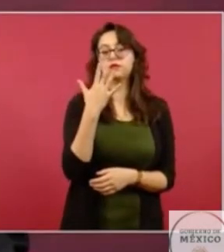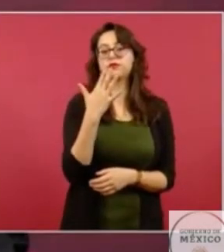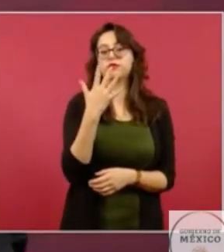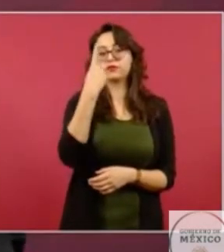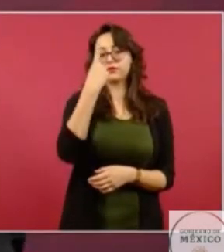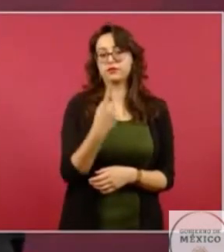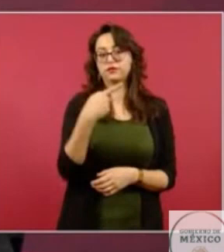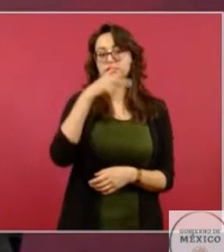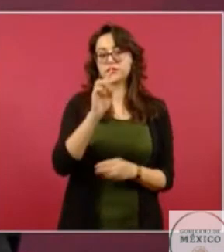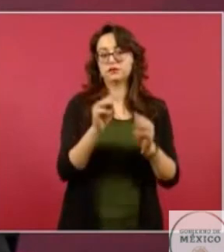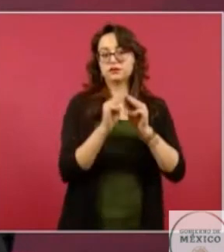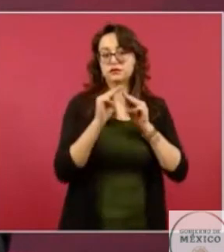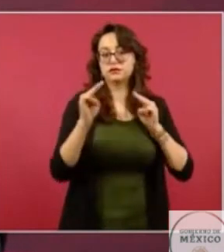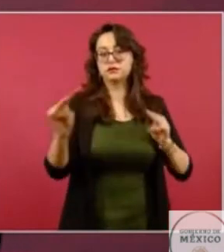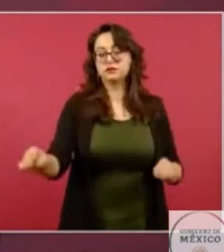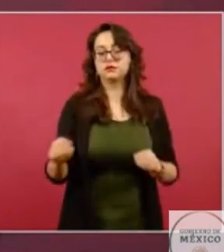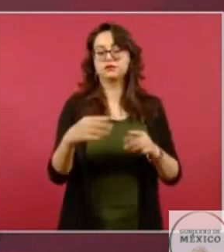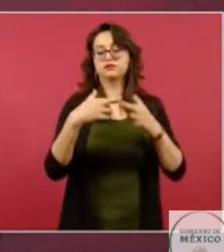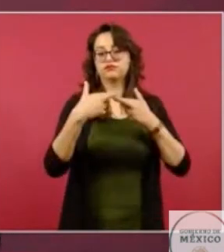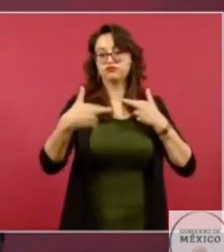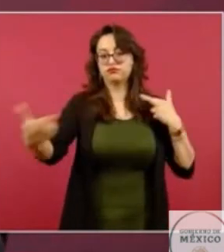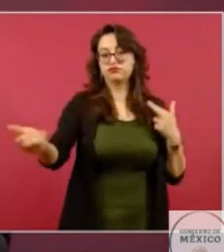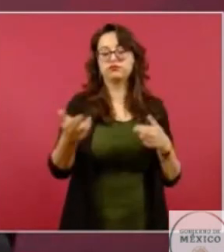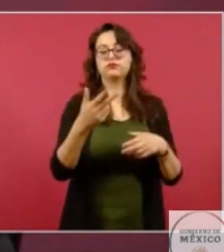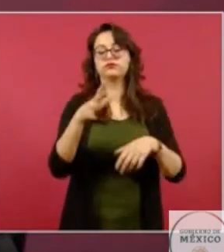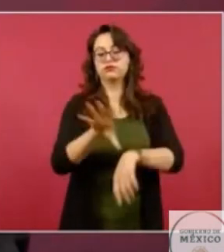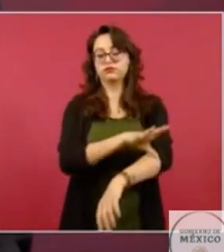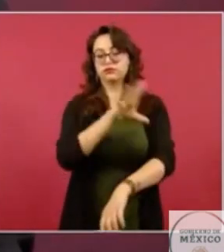51 kilómetros de línea de media tensión,